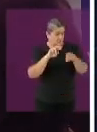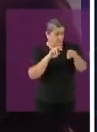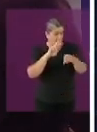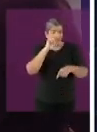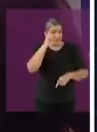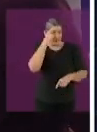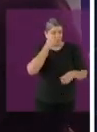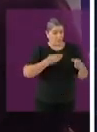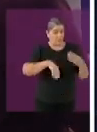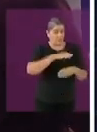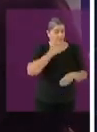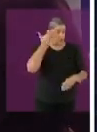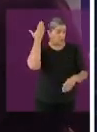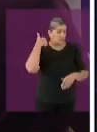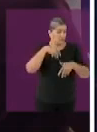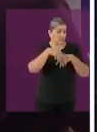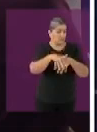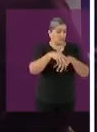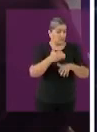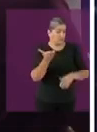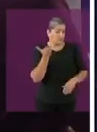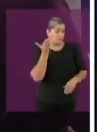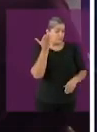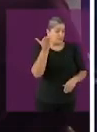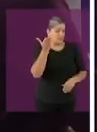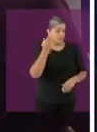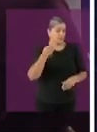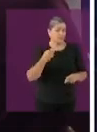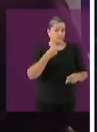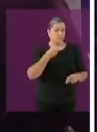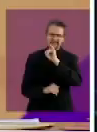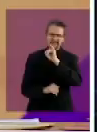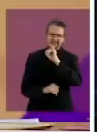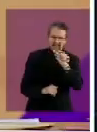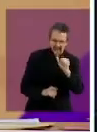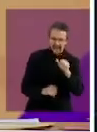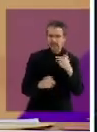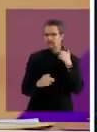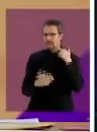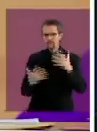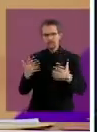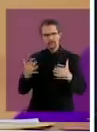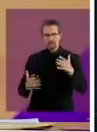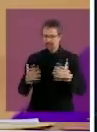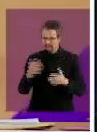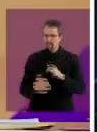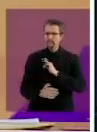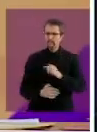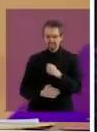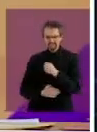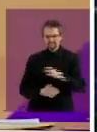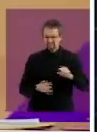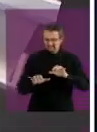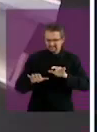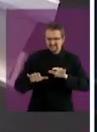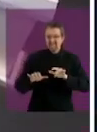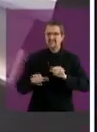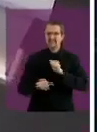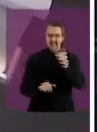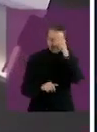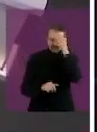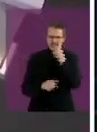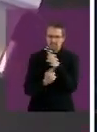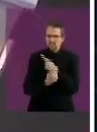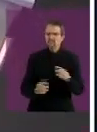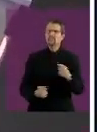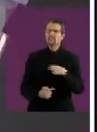siempre muy parejos en la en la intención de Voto subió un punto Nixon bajaba un punto Kennedy y viceversa